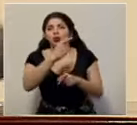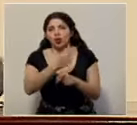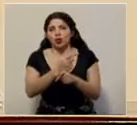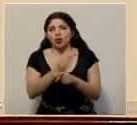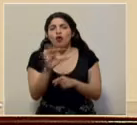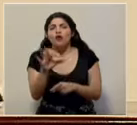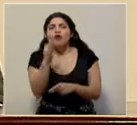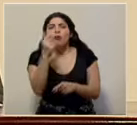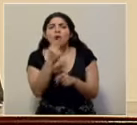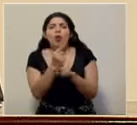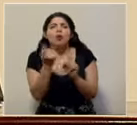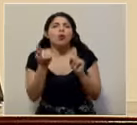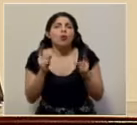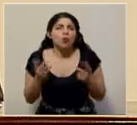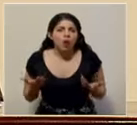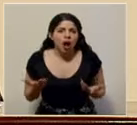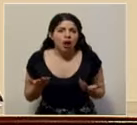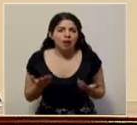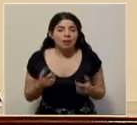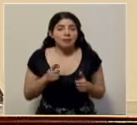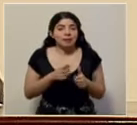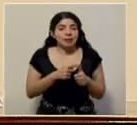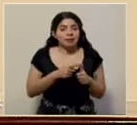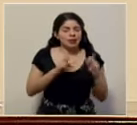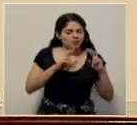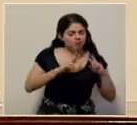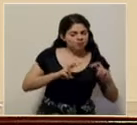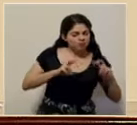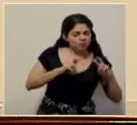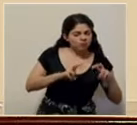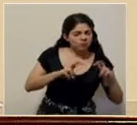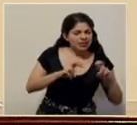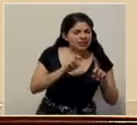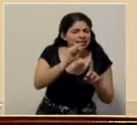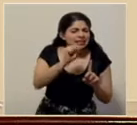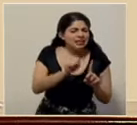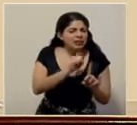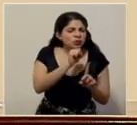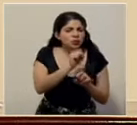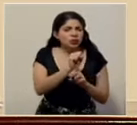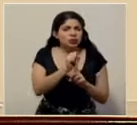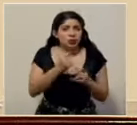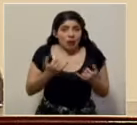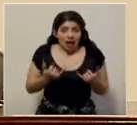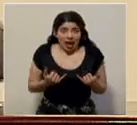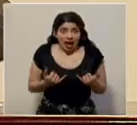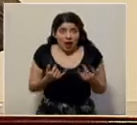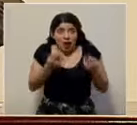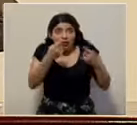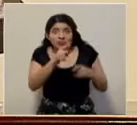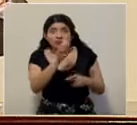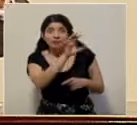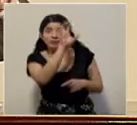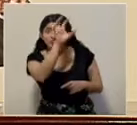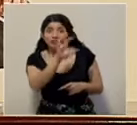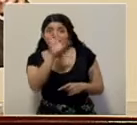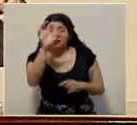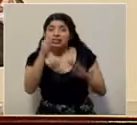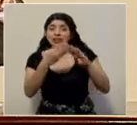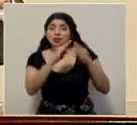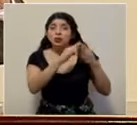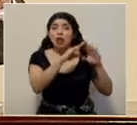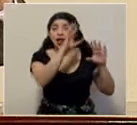la forma adecuada. Esto pasa por analizar cuál es la situación que están viviendo algunas ciudades